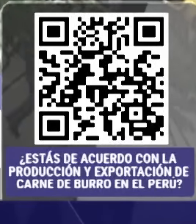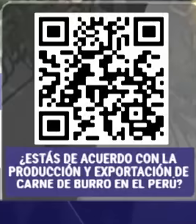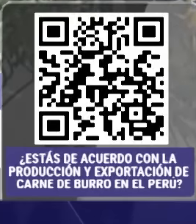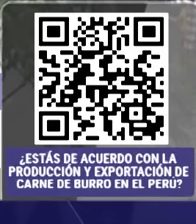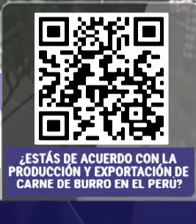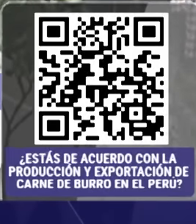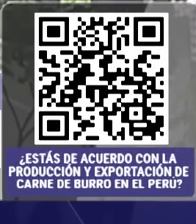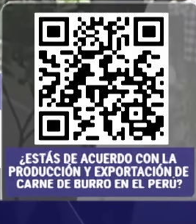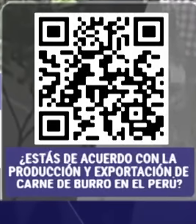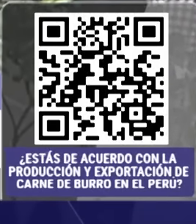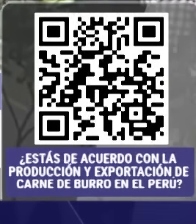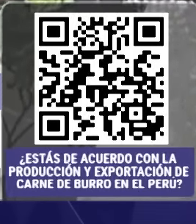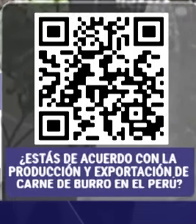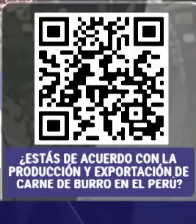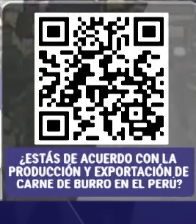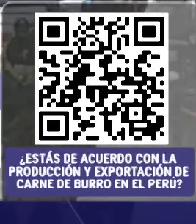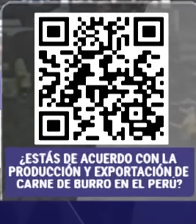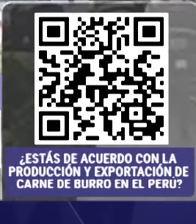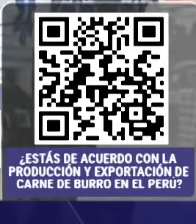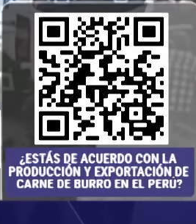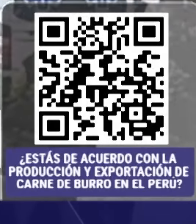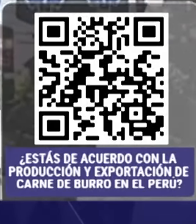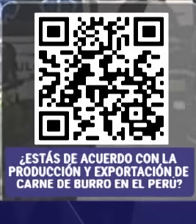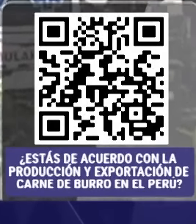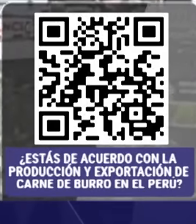este hecho criminal. Muchísimas gracias por la información. Regresamos contigo en cualquier momento para tener más detalles.